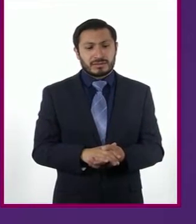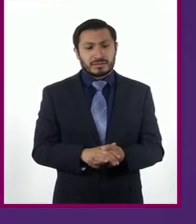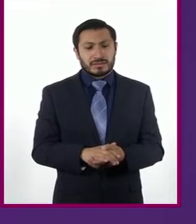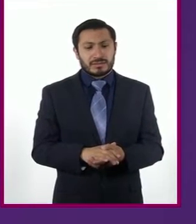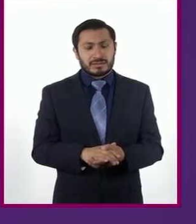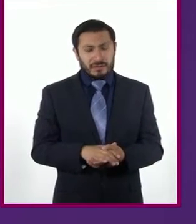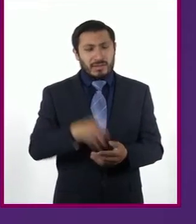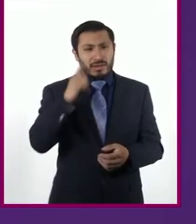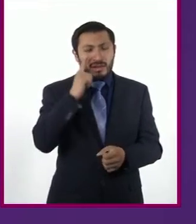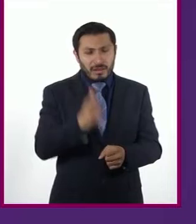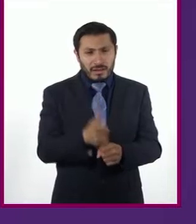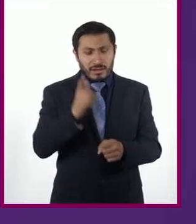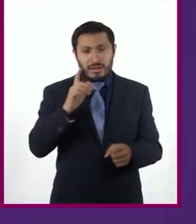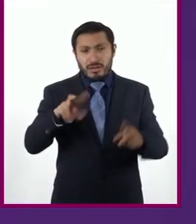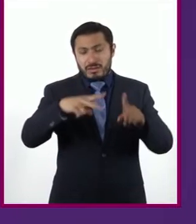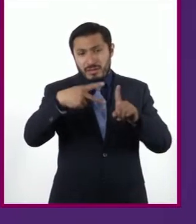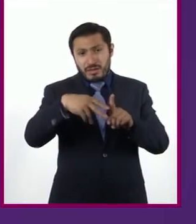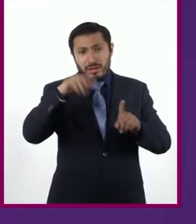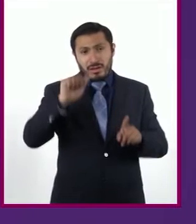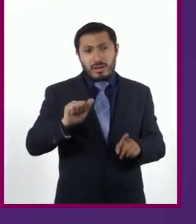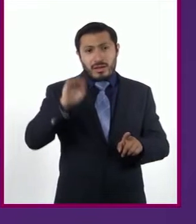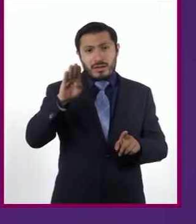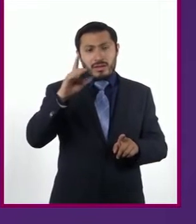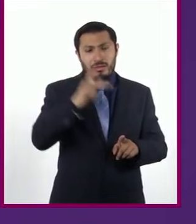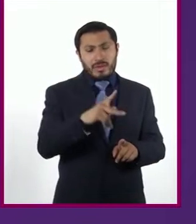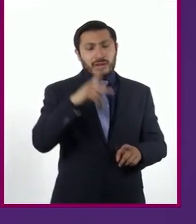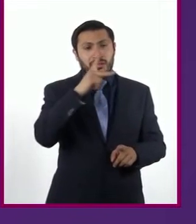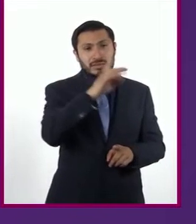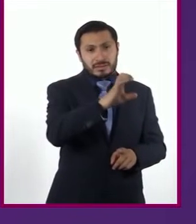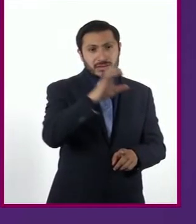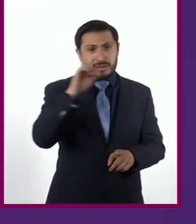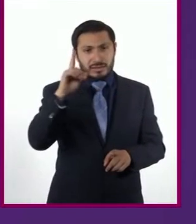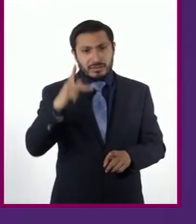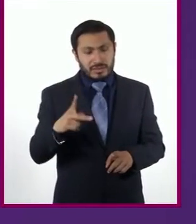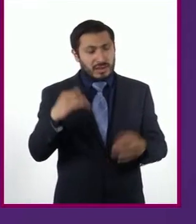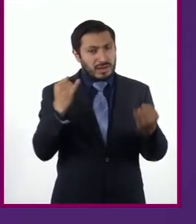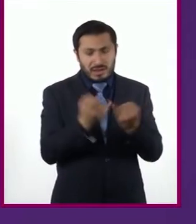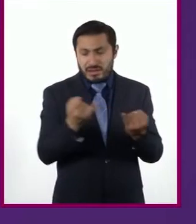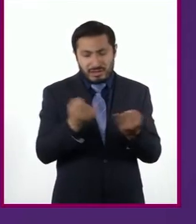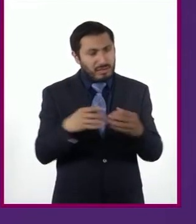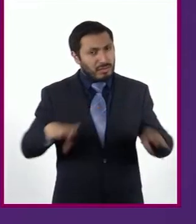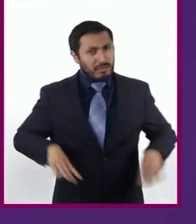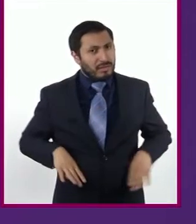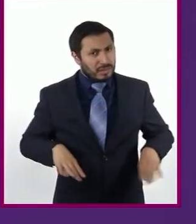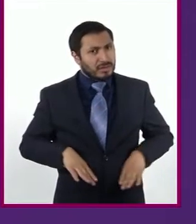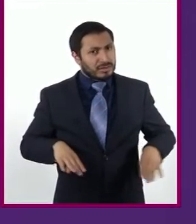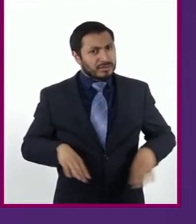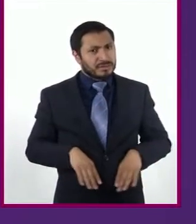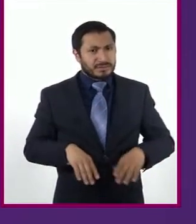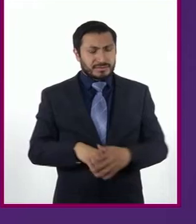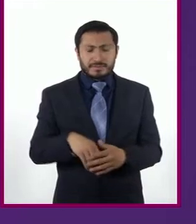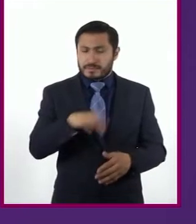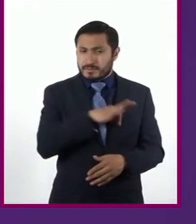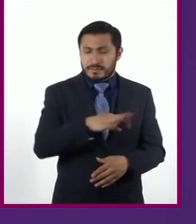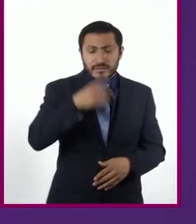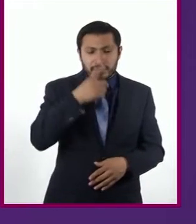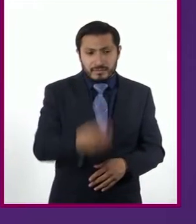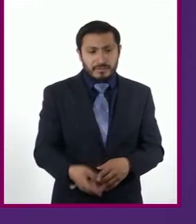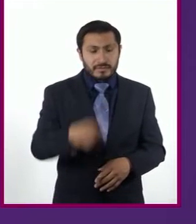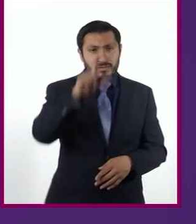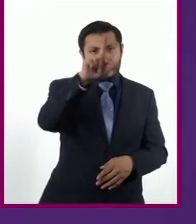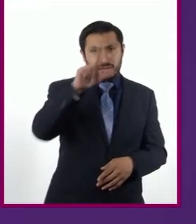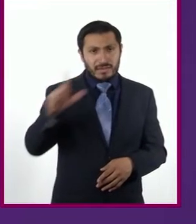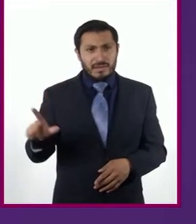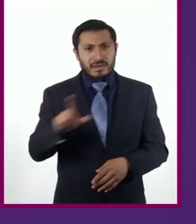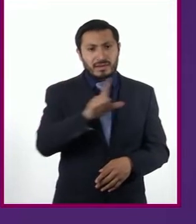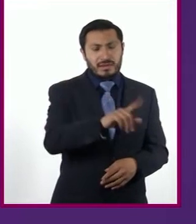¿Notaron que el triángulo ABP y el CDP comparten las mismas características? Podemos usar el criterio